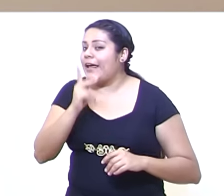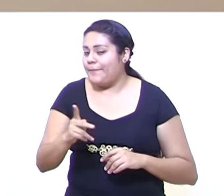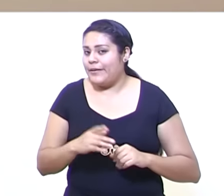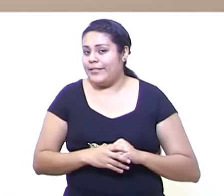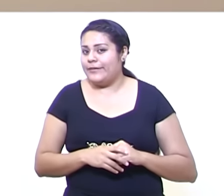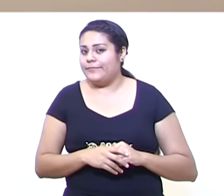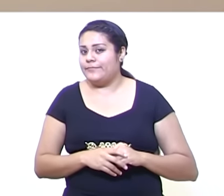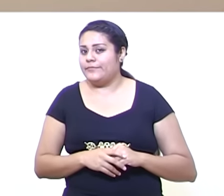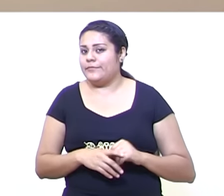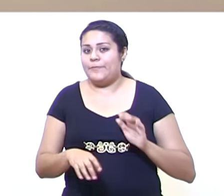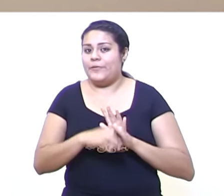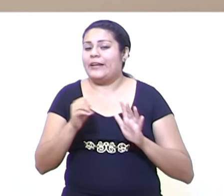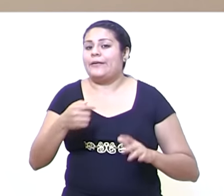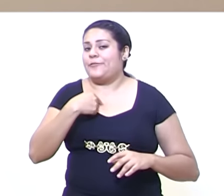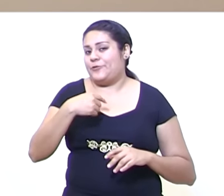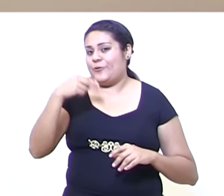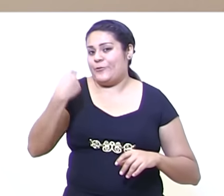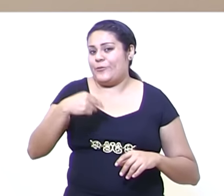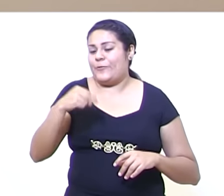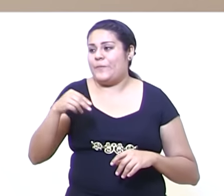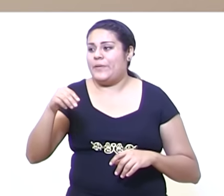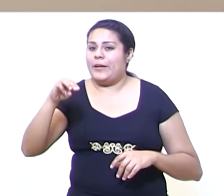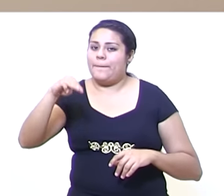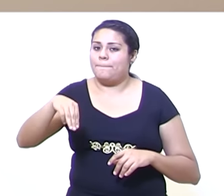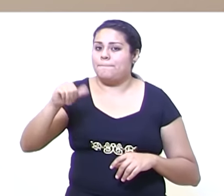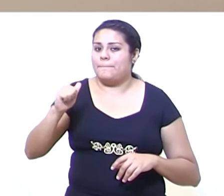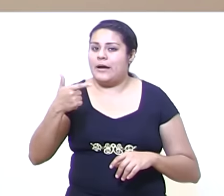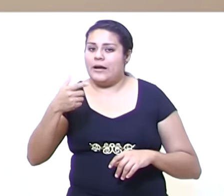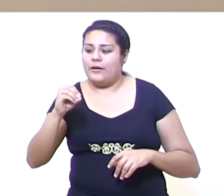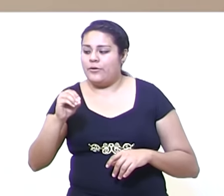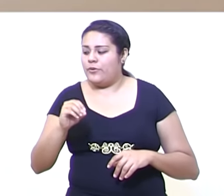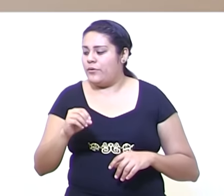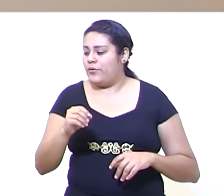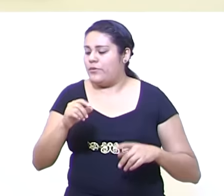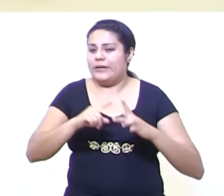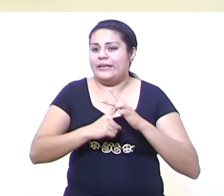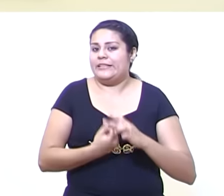Inicia igual que mi nombre, Mago.